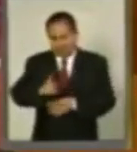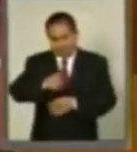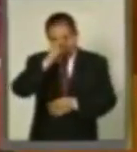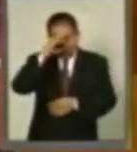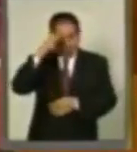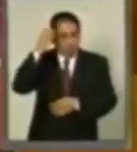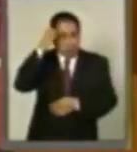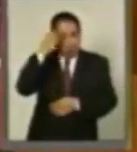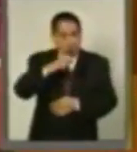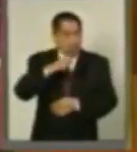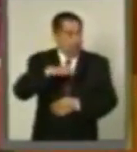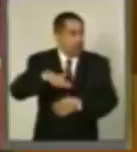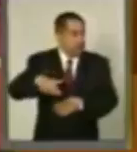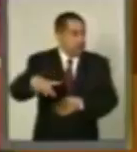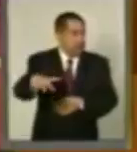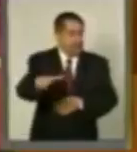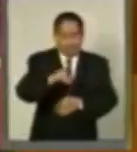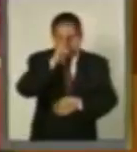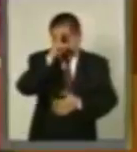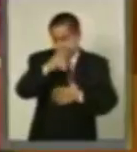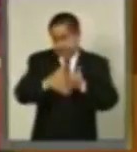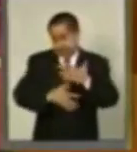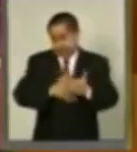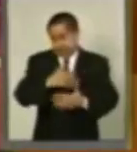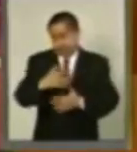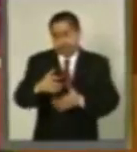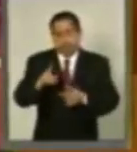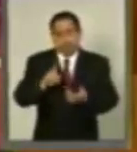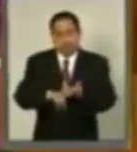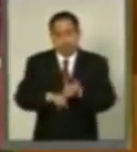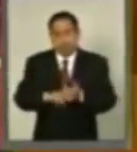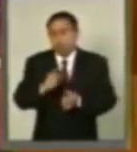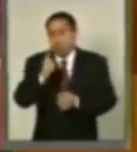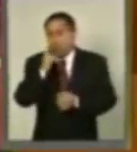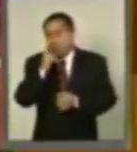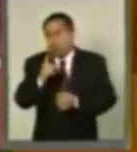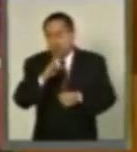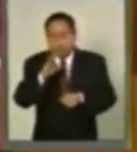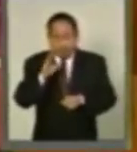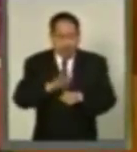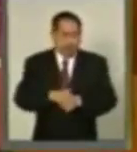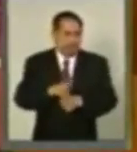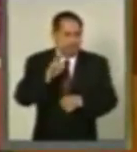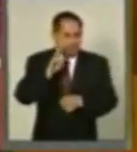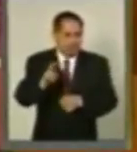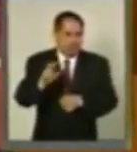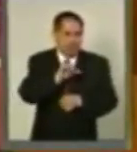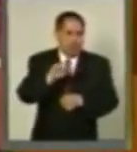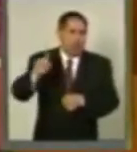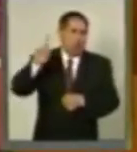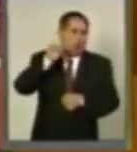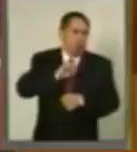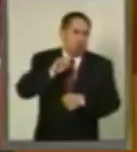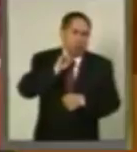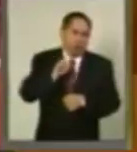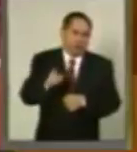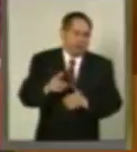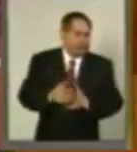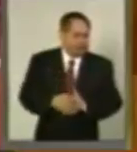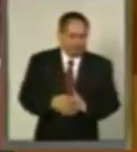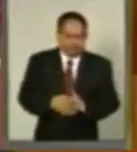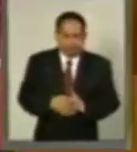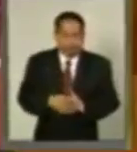país, y específicamente el que experimentan las mujeres. Mujeres en nuestro